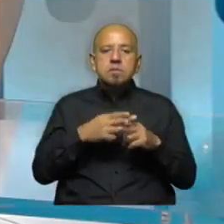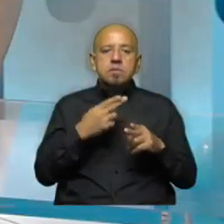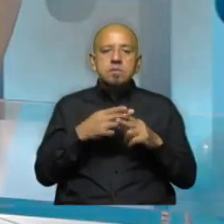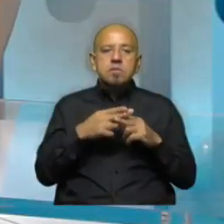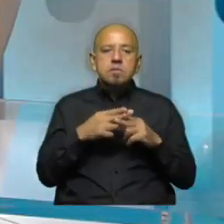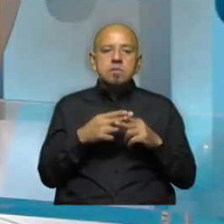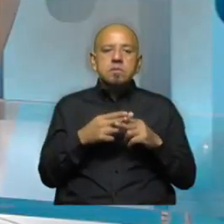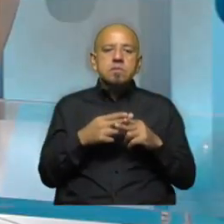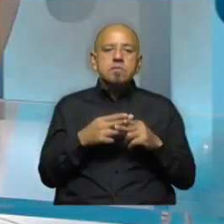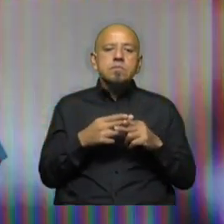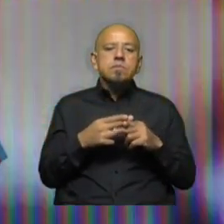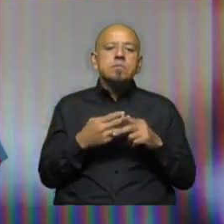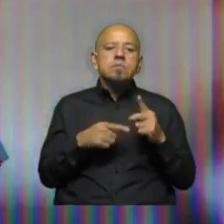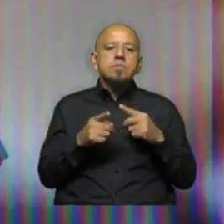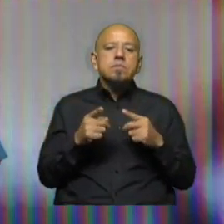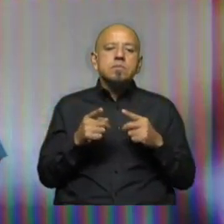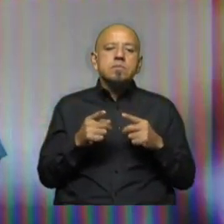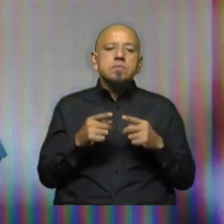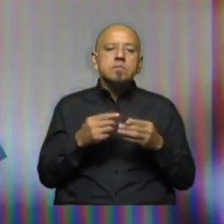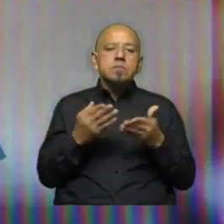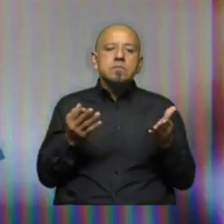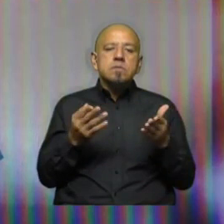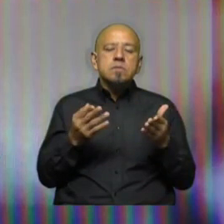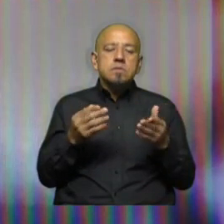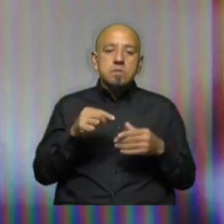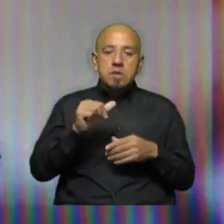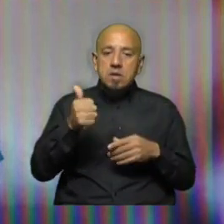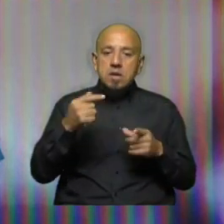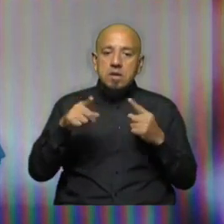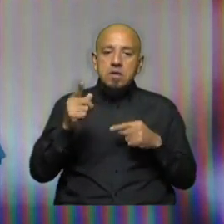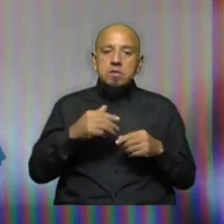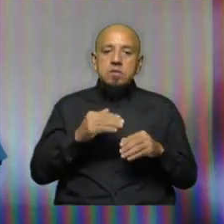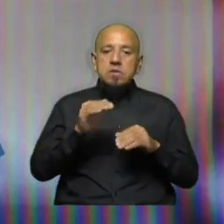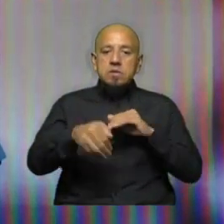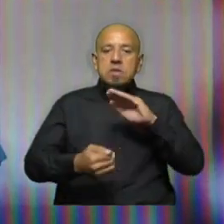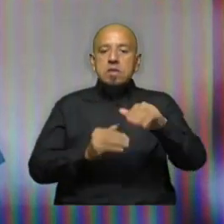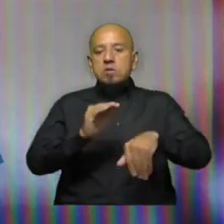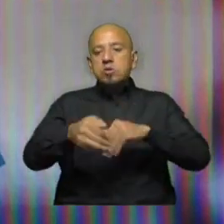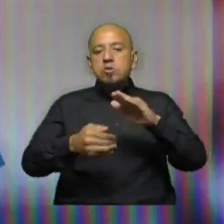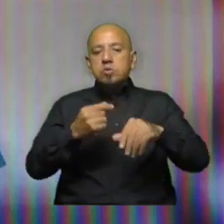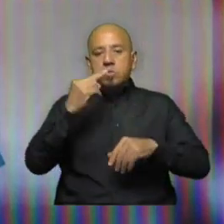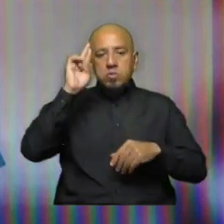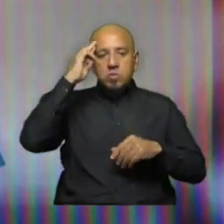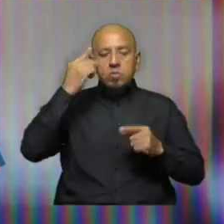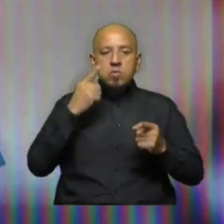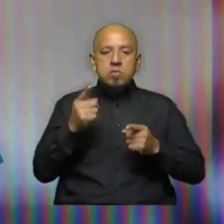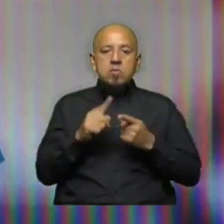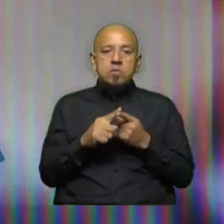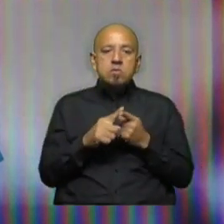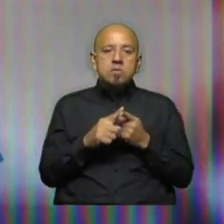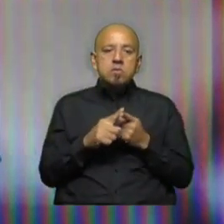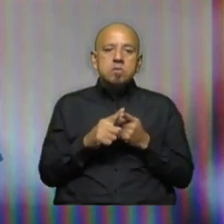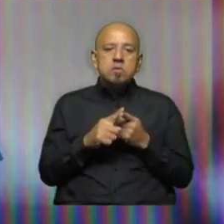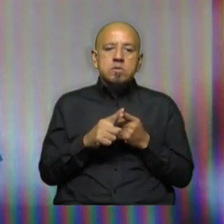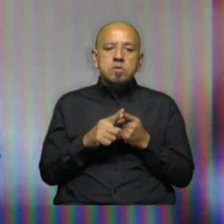prohibido mencionarla, pero de quien fue poseedora de un récord olímpico de natación, que es el único caso en Uruguay. También fue hace